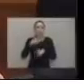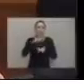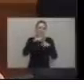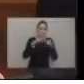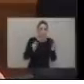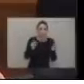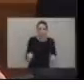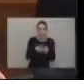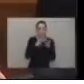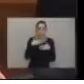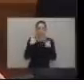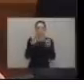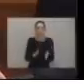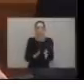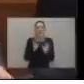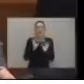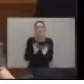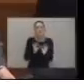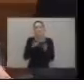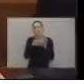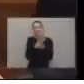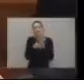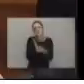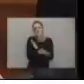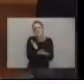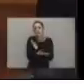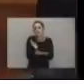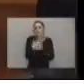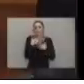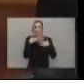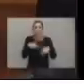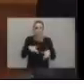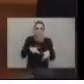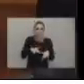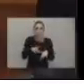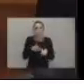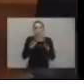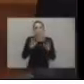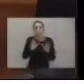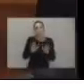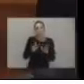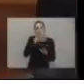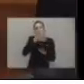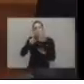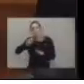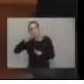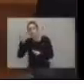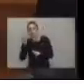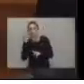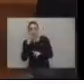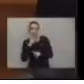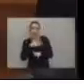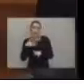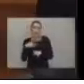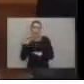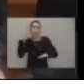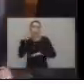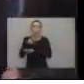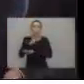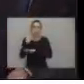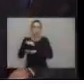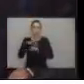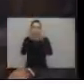señora Fernández, que arrepentidos quiere el señor y resignados y obedientes los quiere Rajoy, justamente igual que usted.